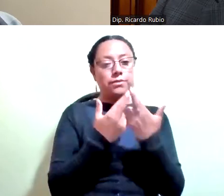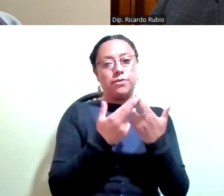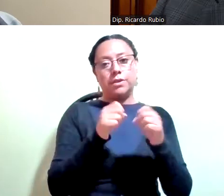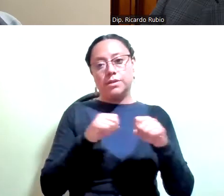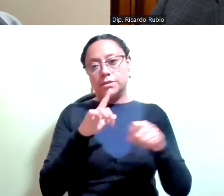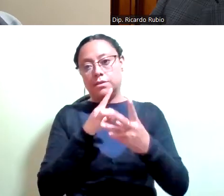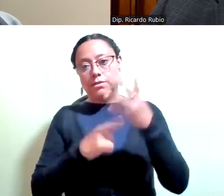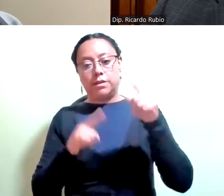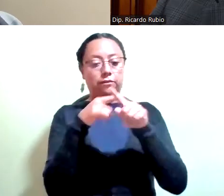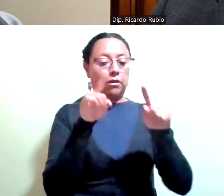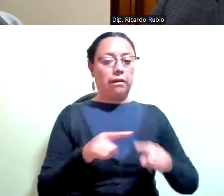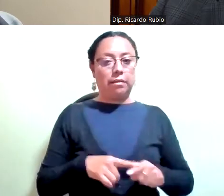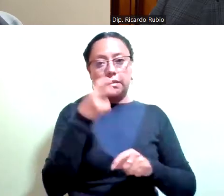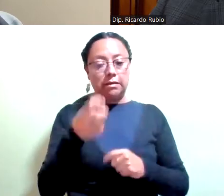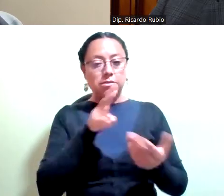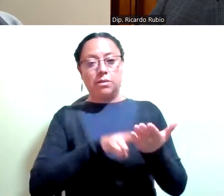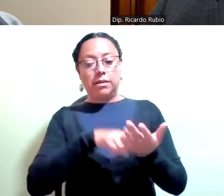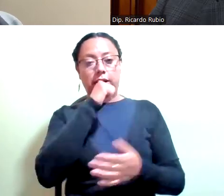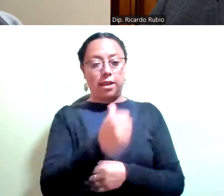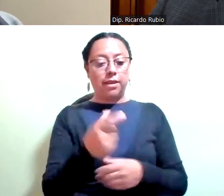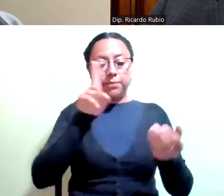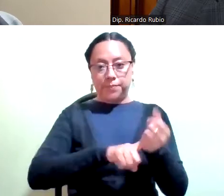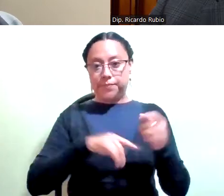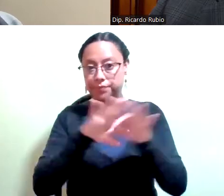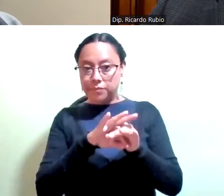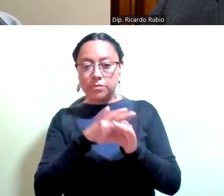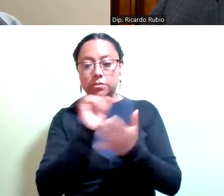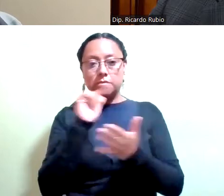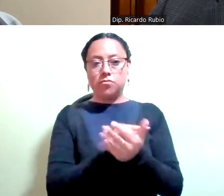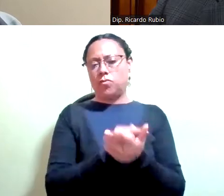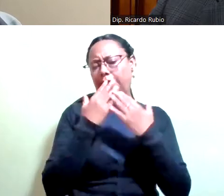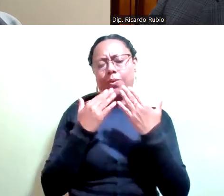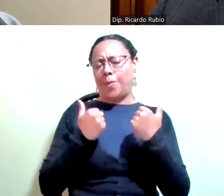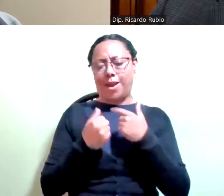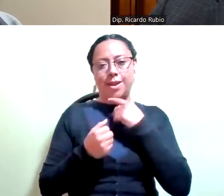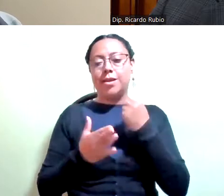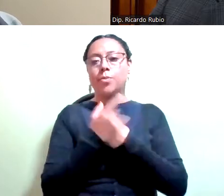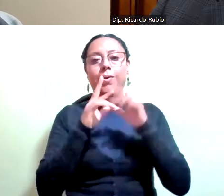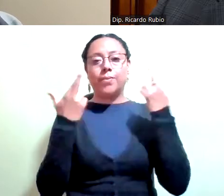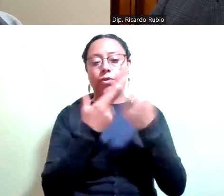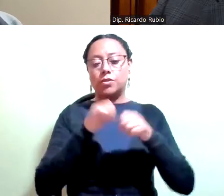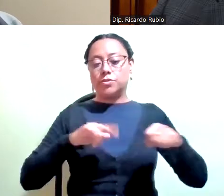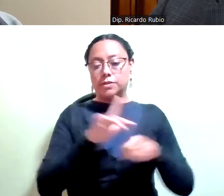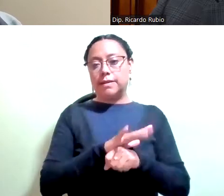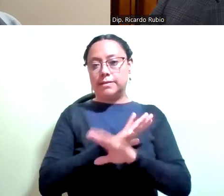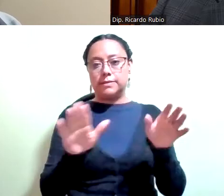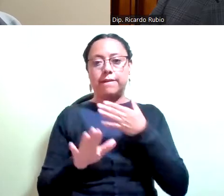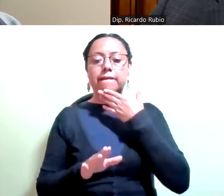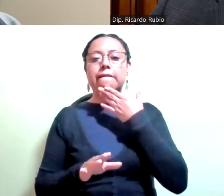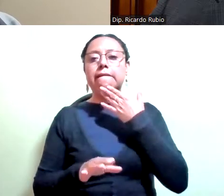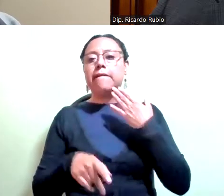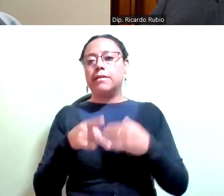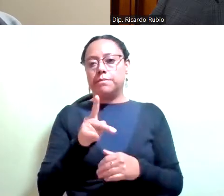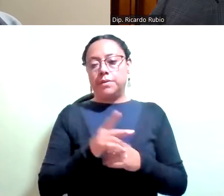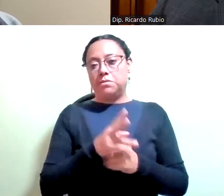no es una reunión formal, no está en la ley, ¿no? Y si aquí lo estamos haciendo valer, pues entonces que se haga así. Y si no, no hay problema, que no vuelva a haber